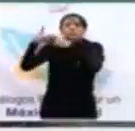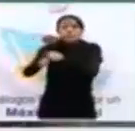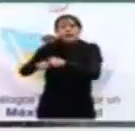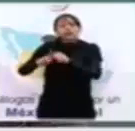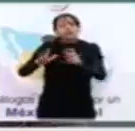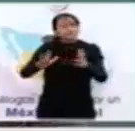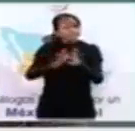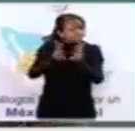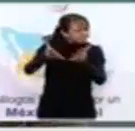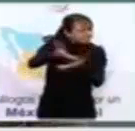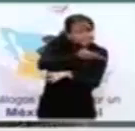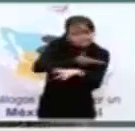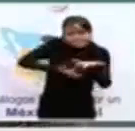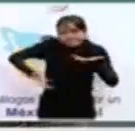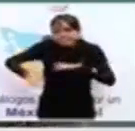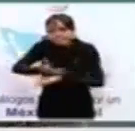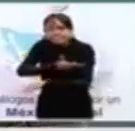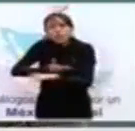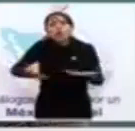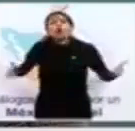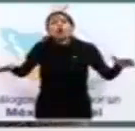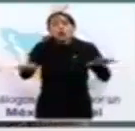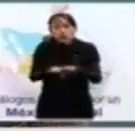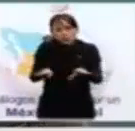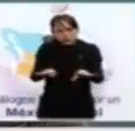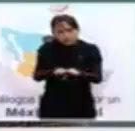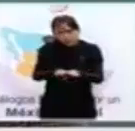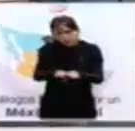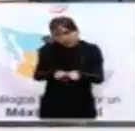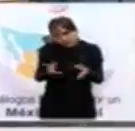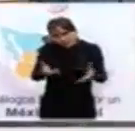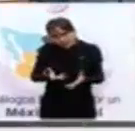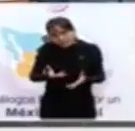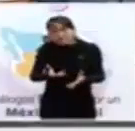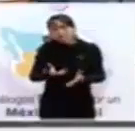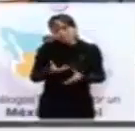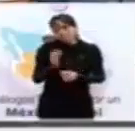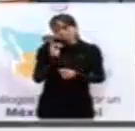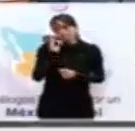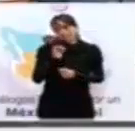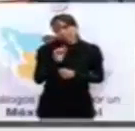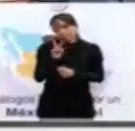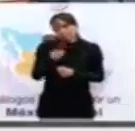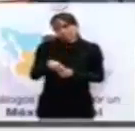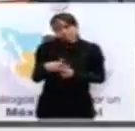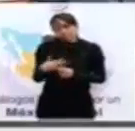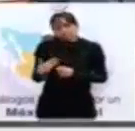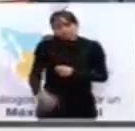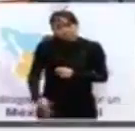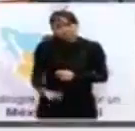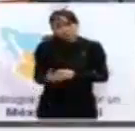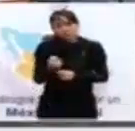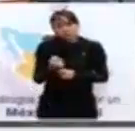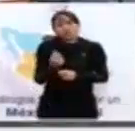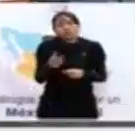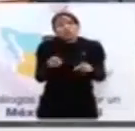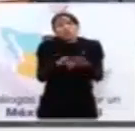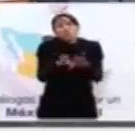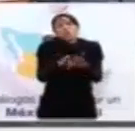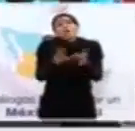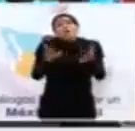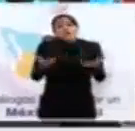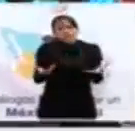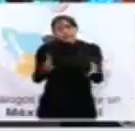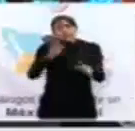Esos mecanismos de concurrencia que llegan a instrumentos tan realmente elaborados como un